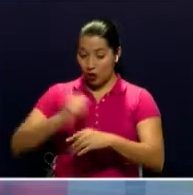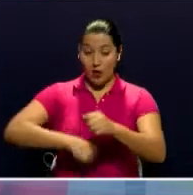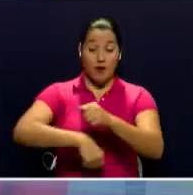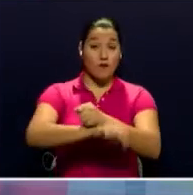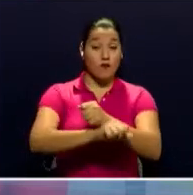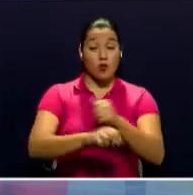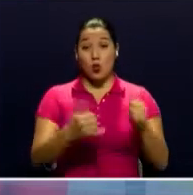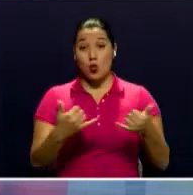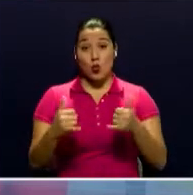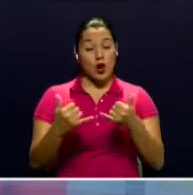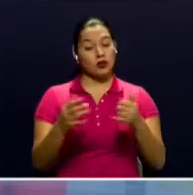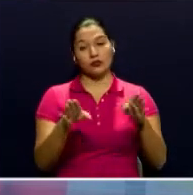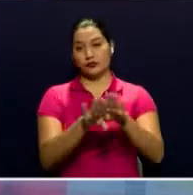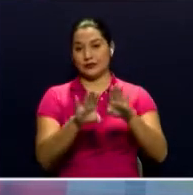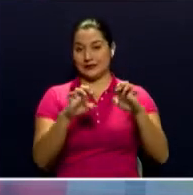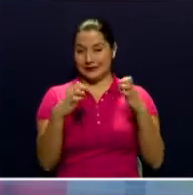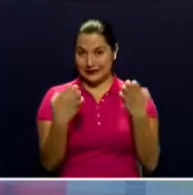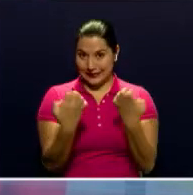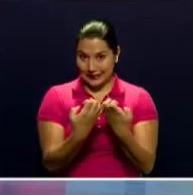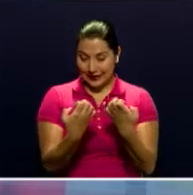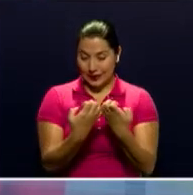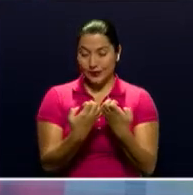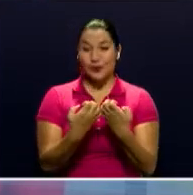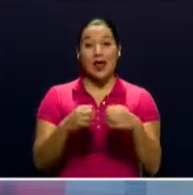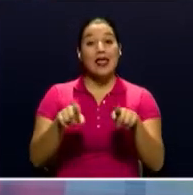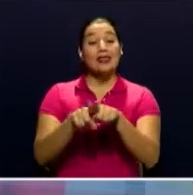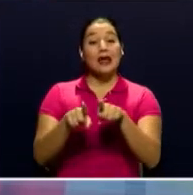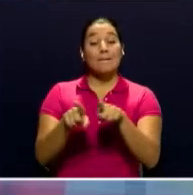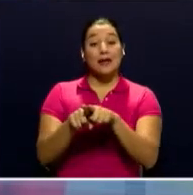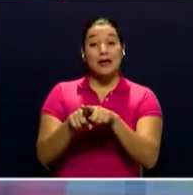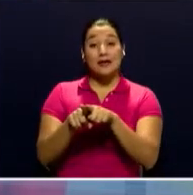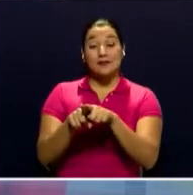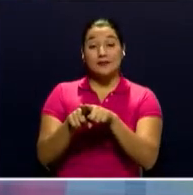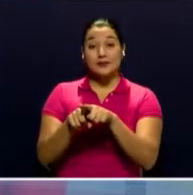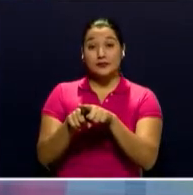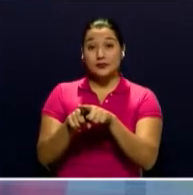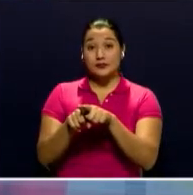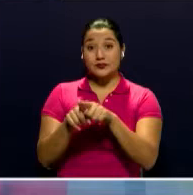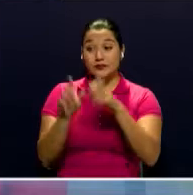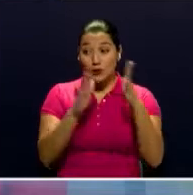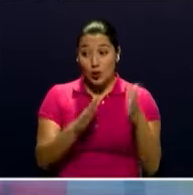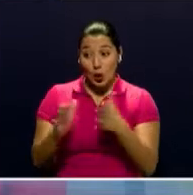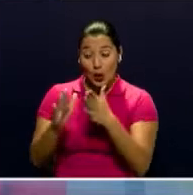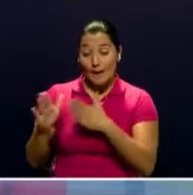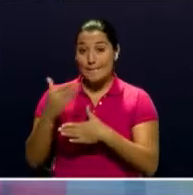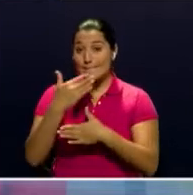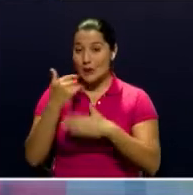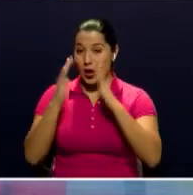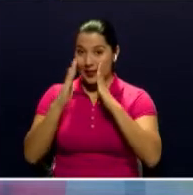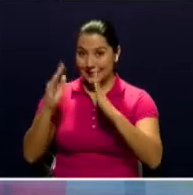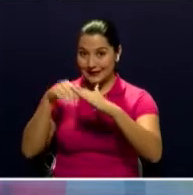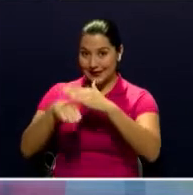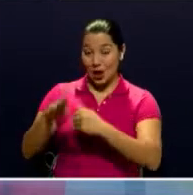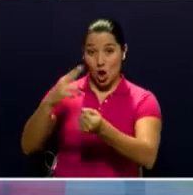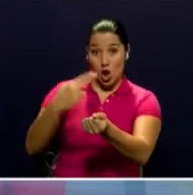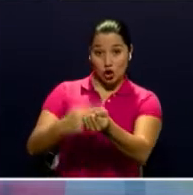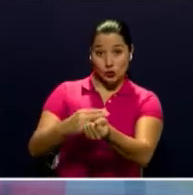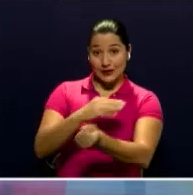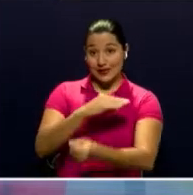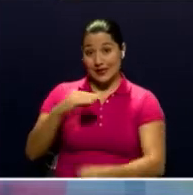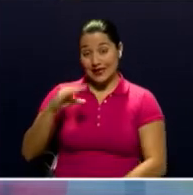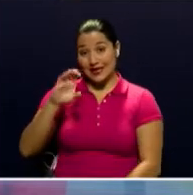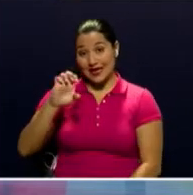se jugarán sin público, se reorganizó la atención en los hospitales y EVAIS de la